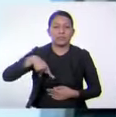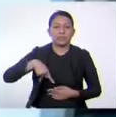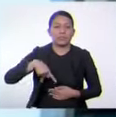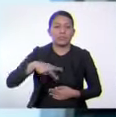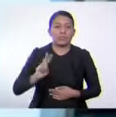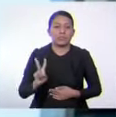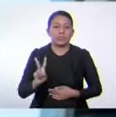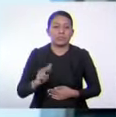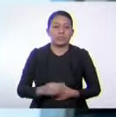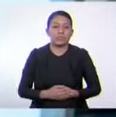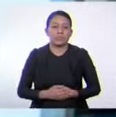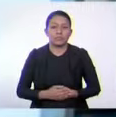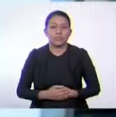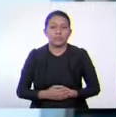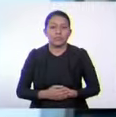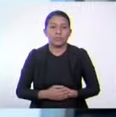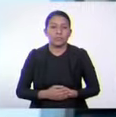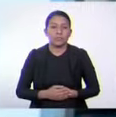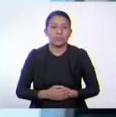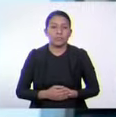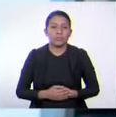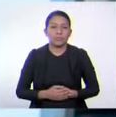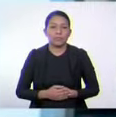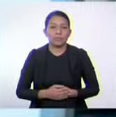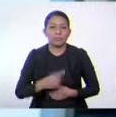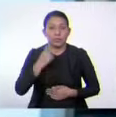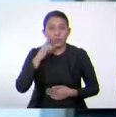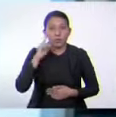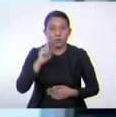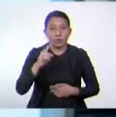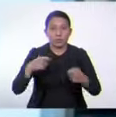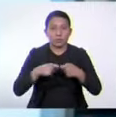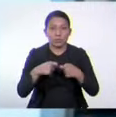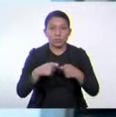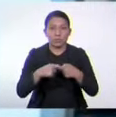2sp2, donde tenemos un electrón